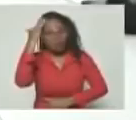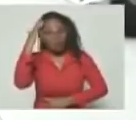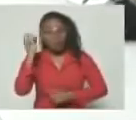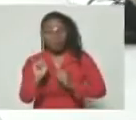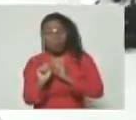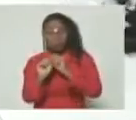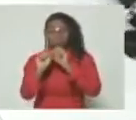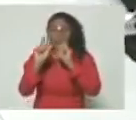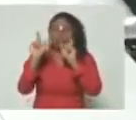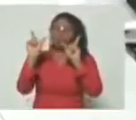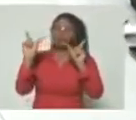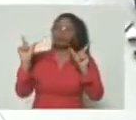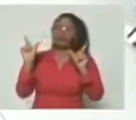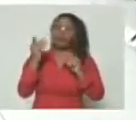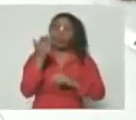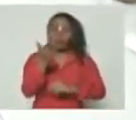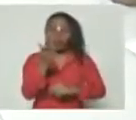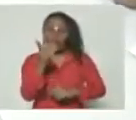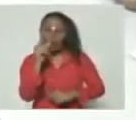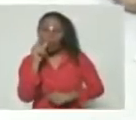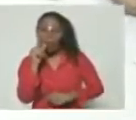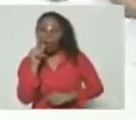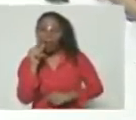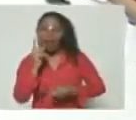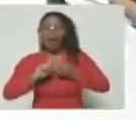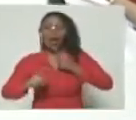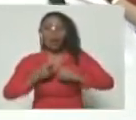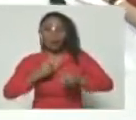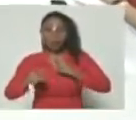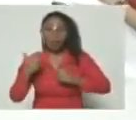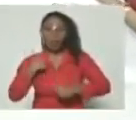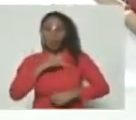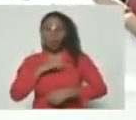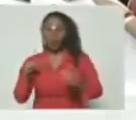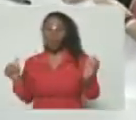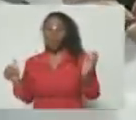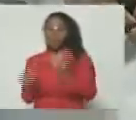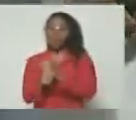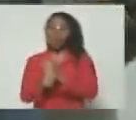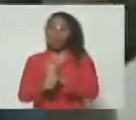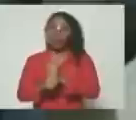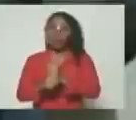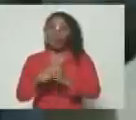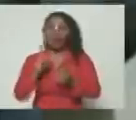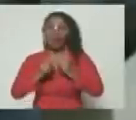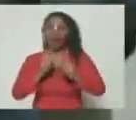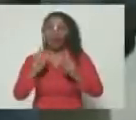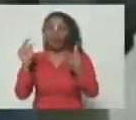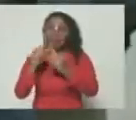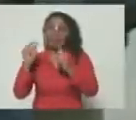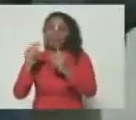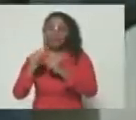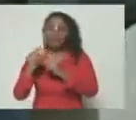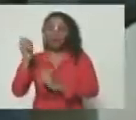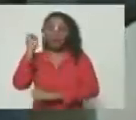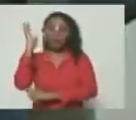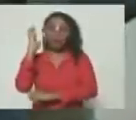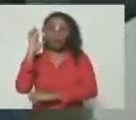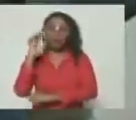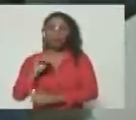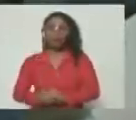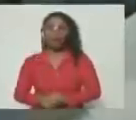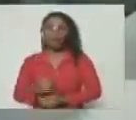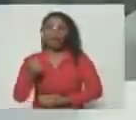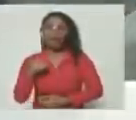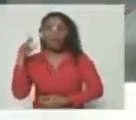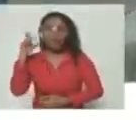asombrará las cosas que nosotros descubrimos en las críticas que hacen ustedes en el Parlamento. Yo